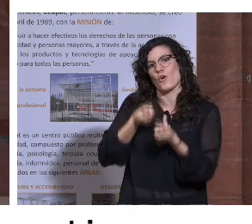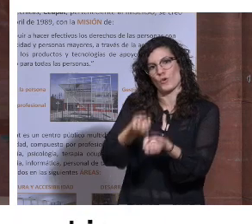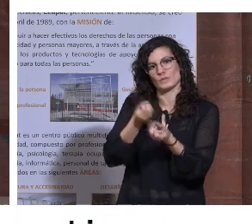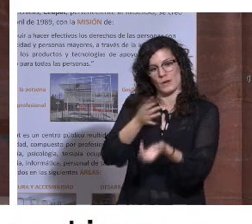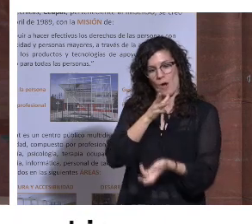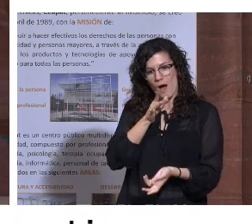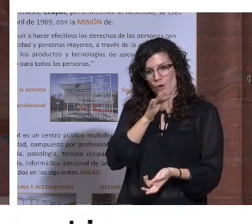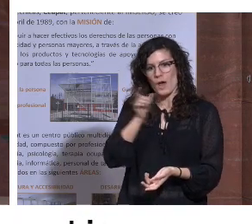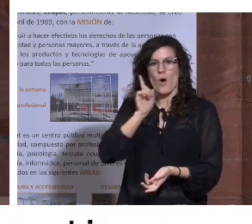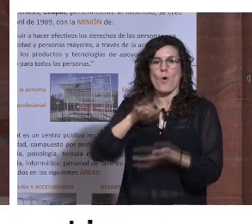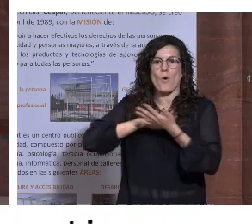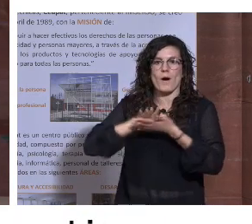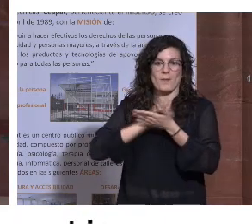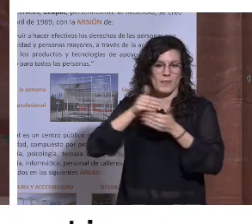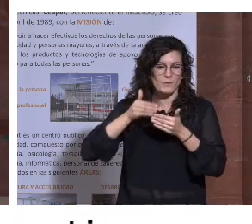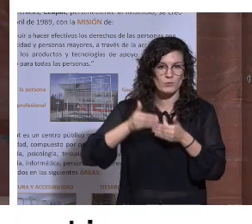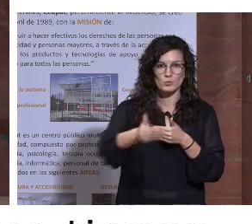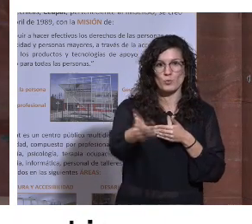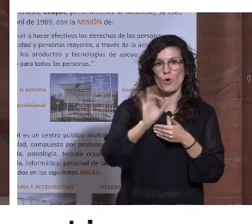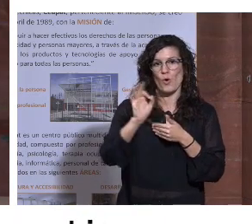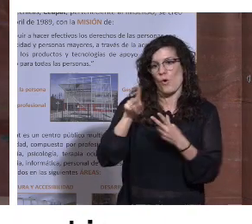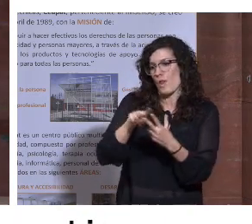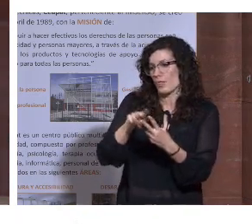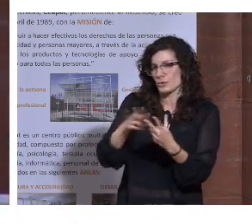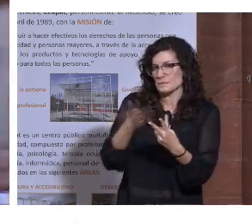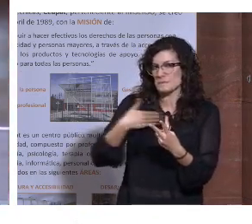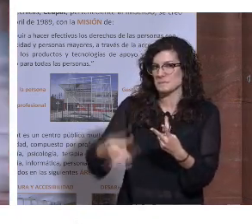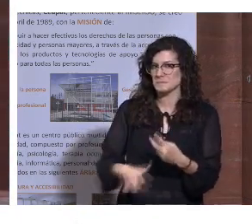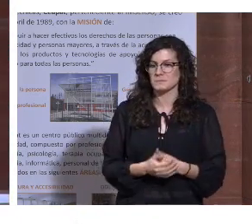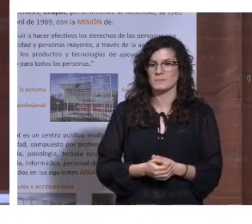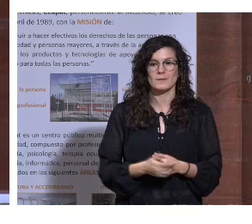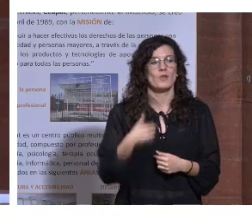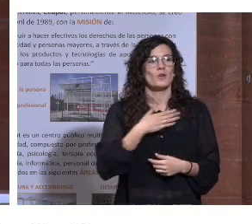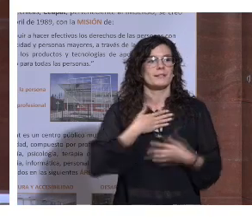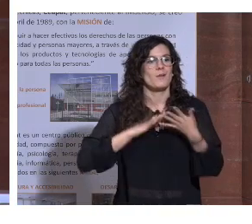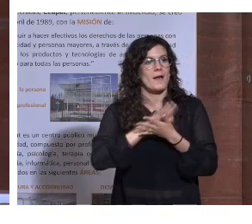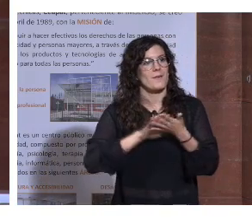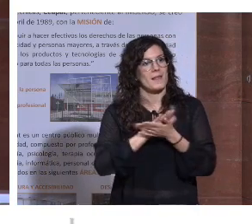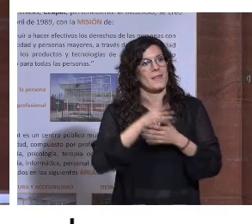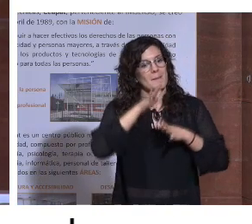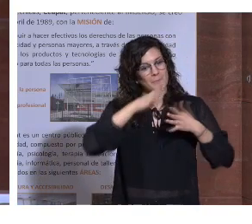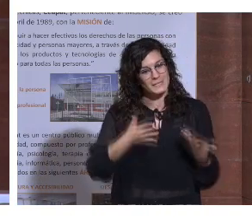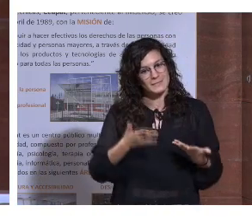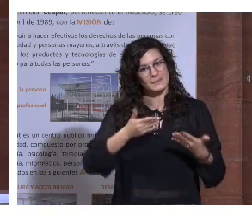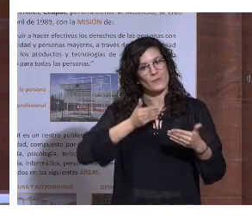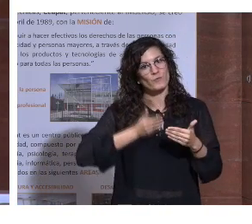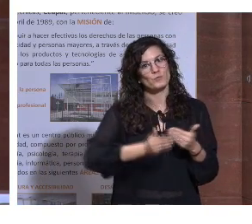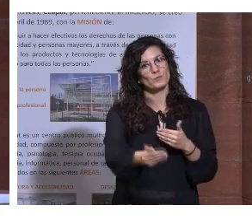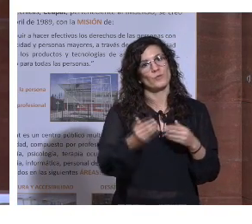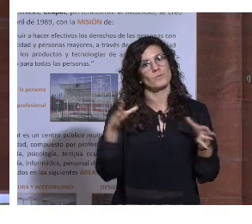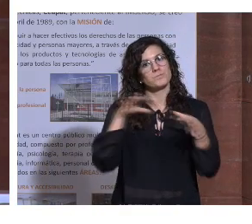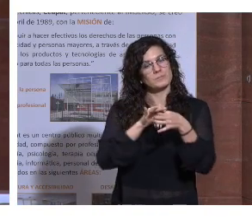o a hablarnos del futuro o hacer las dos cosas. Voy a hablar del presente futuro en relación con el